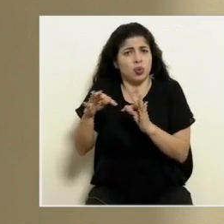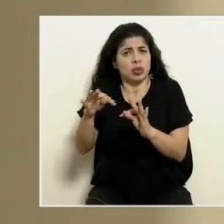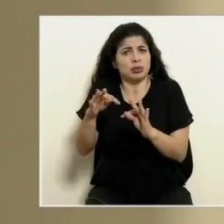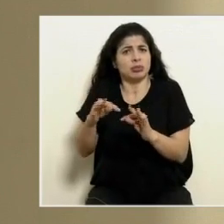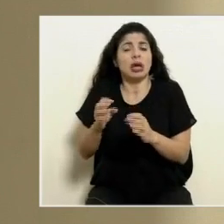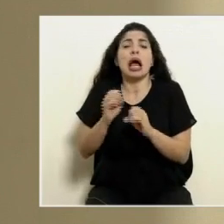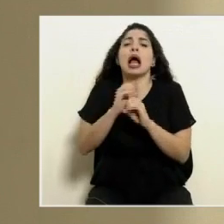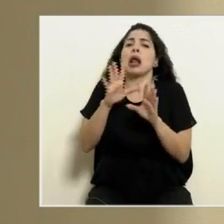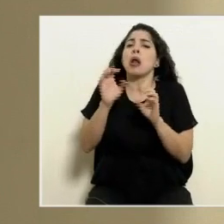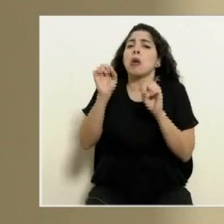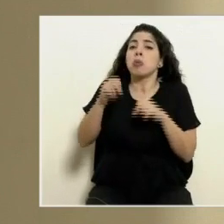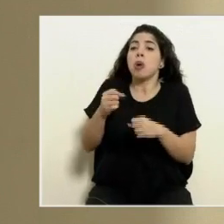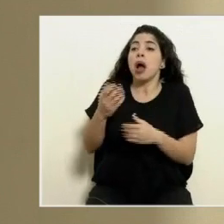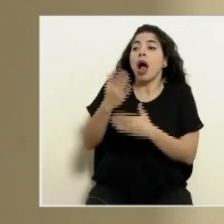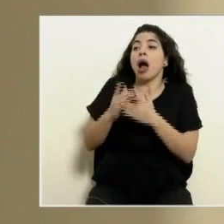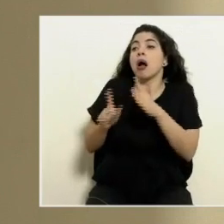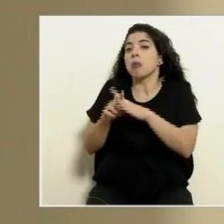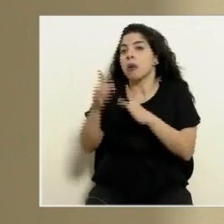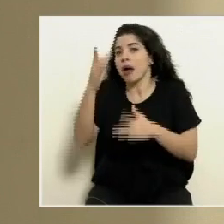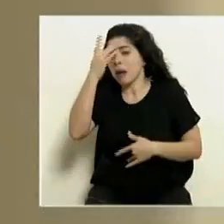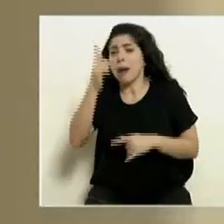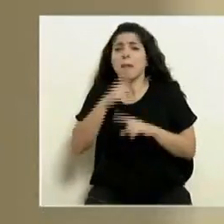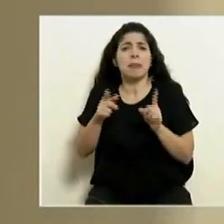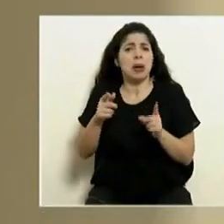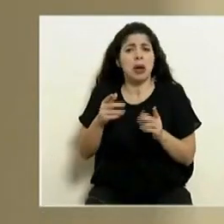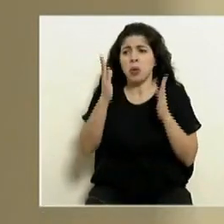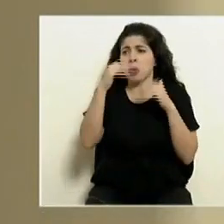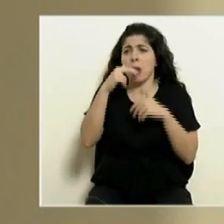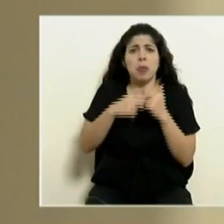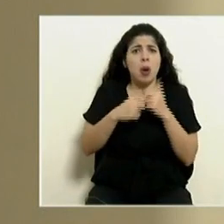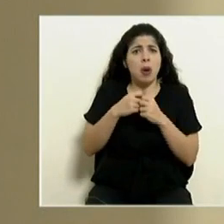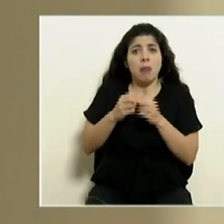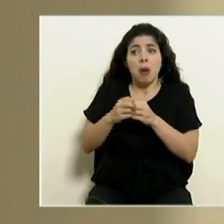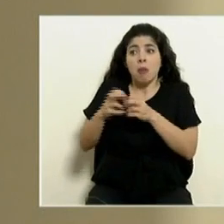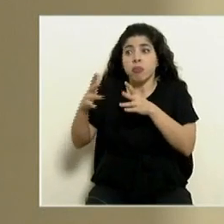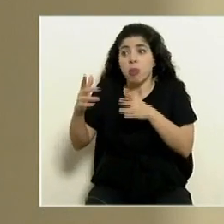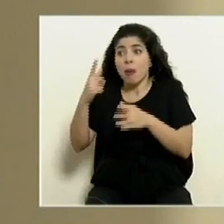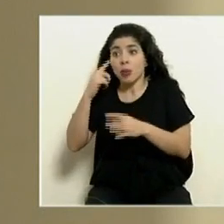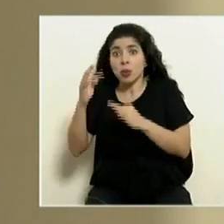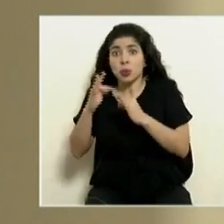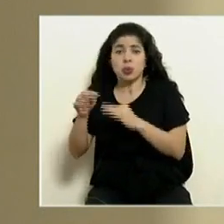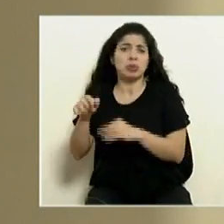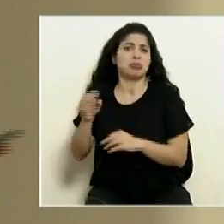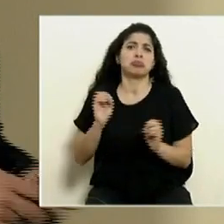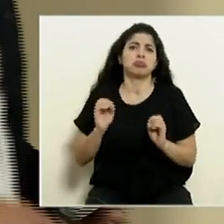que, pues, que se pueden reportar casos, no ha habido problemas de brotes mayores relacionados con este factor.